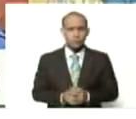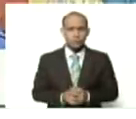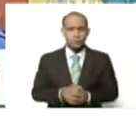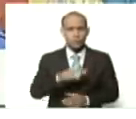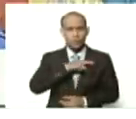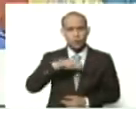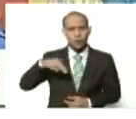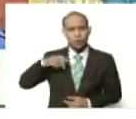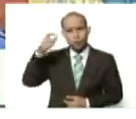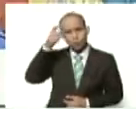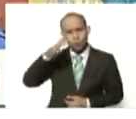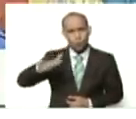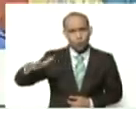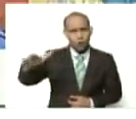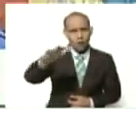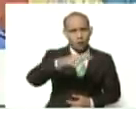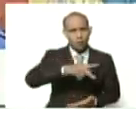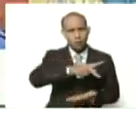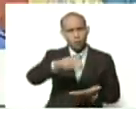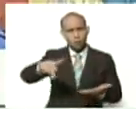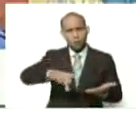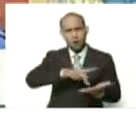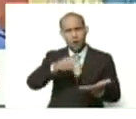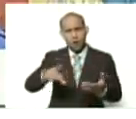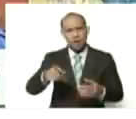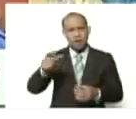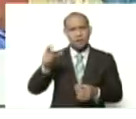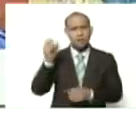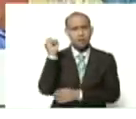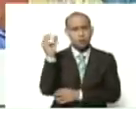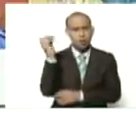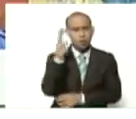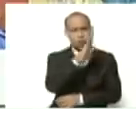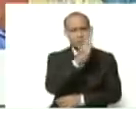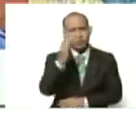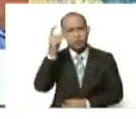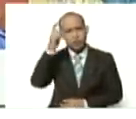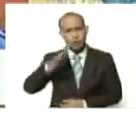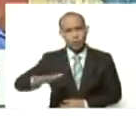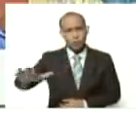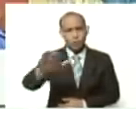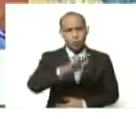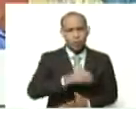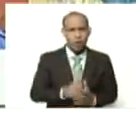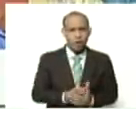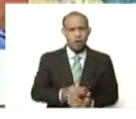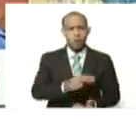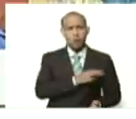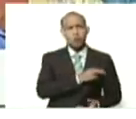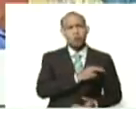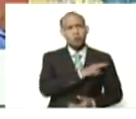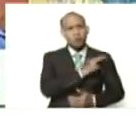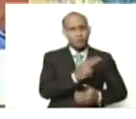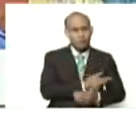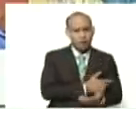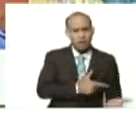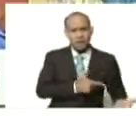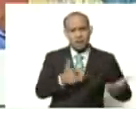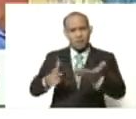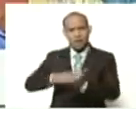nuestro pueblo en plazas públicas, el Congreso Bicentenario de los Pueblos, la Fuerza Armada Nacional